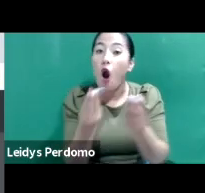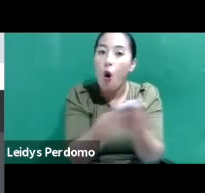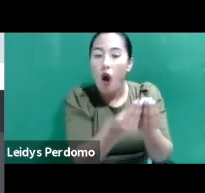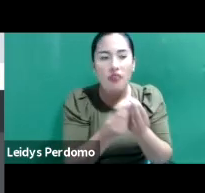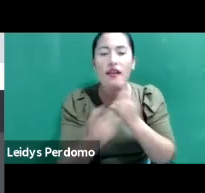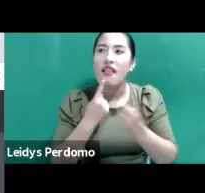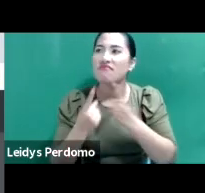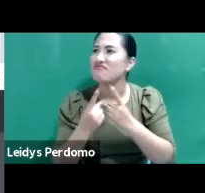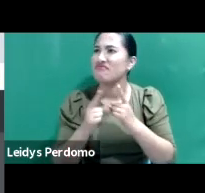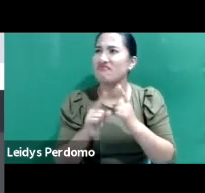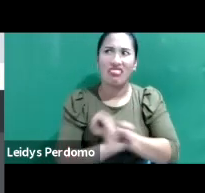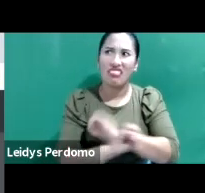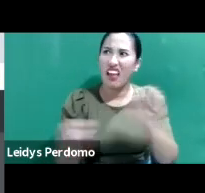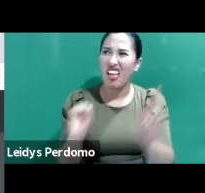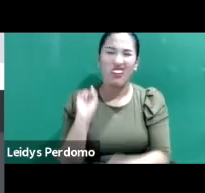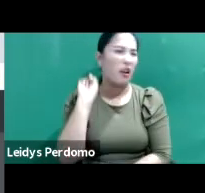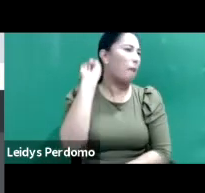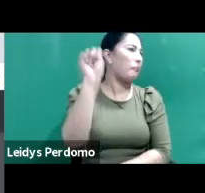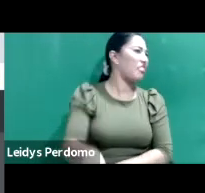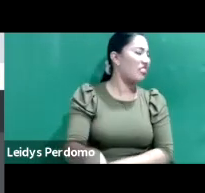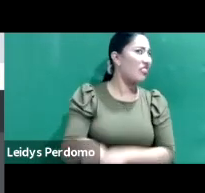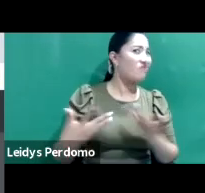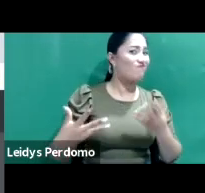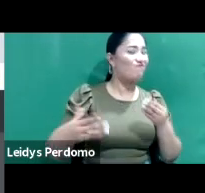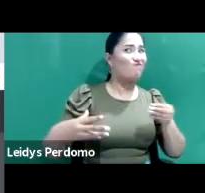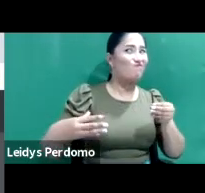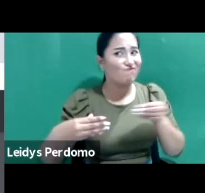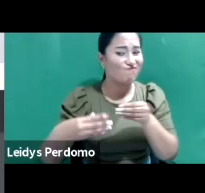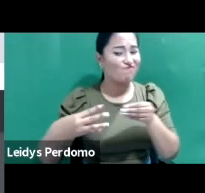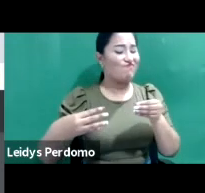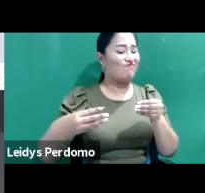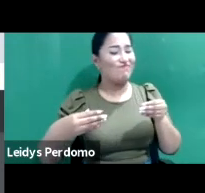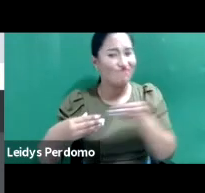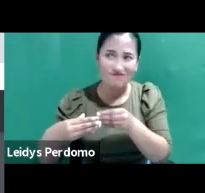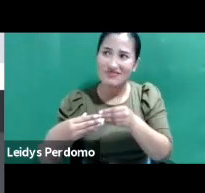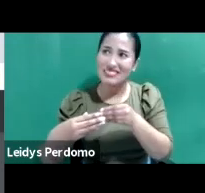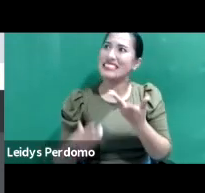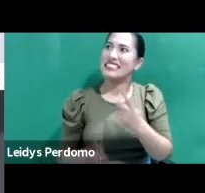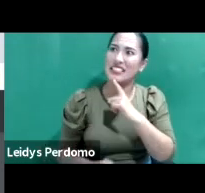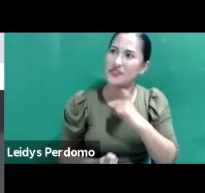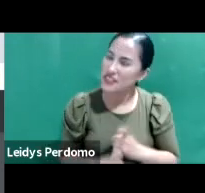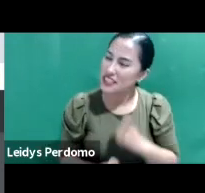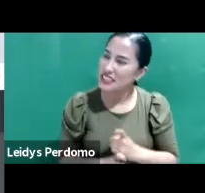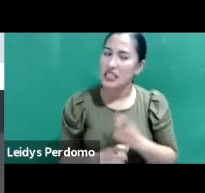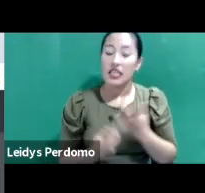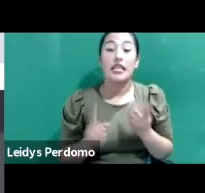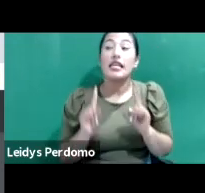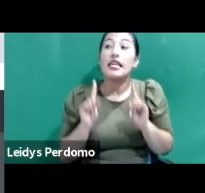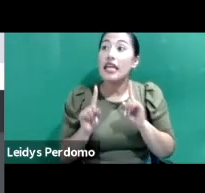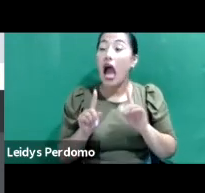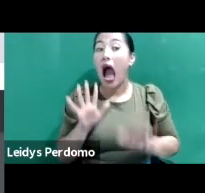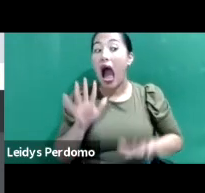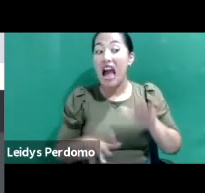Los ignora, no logra adaptarse a la actividad que se está realizando y en muchas ocasiones ha reaccionado